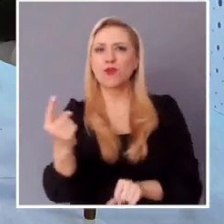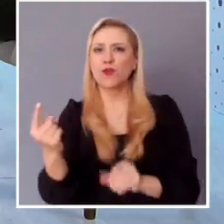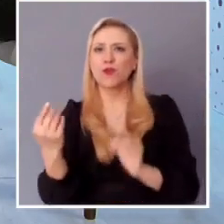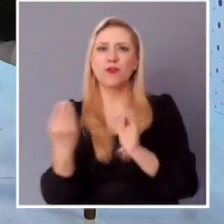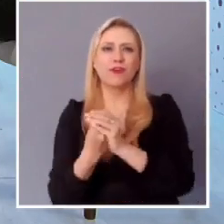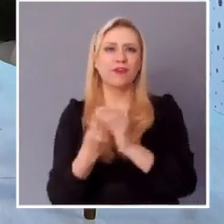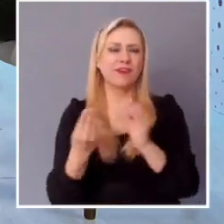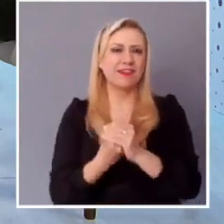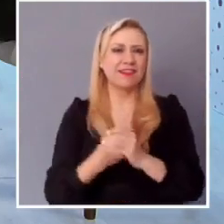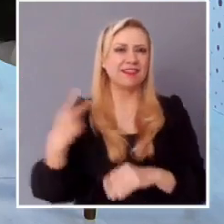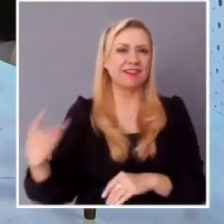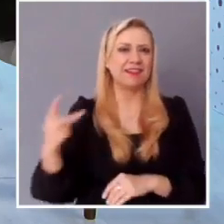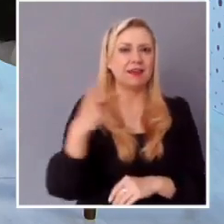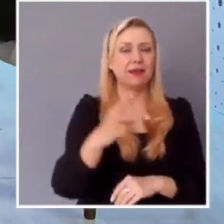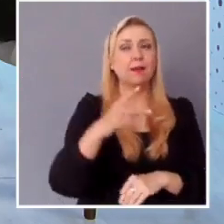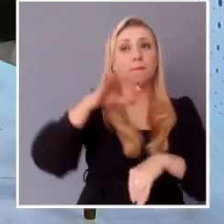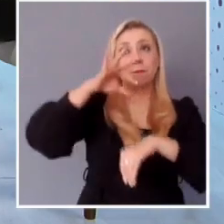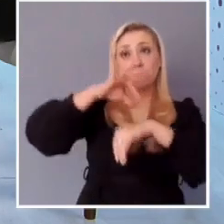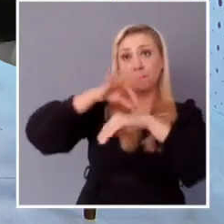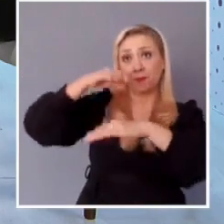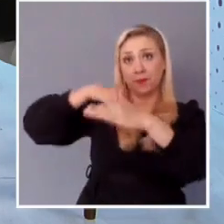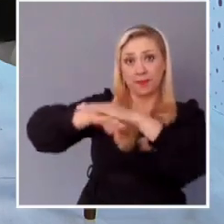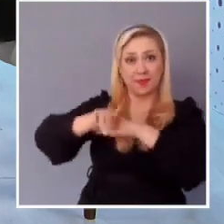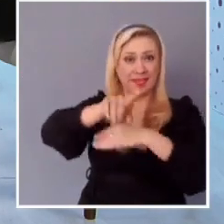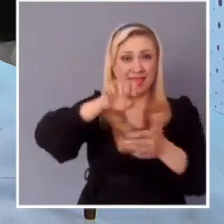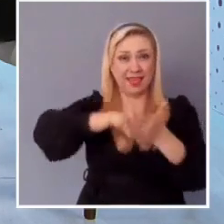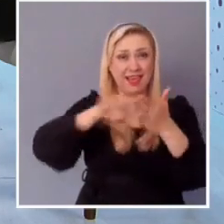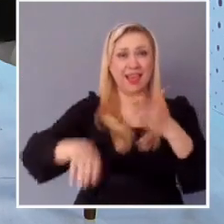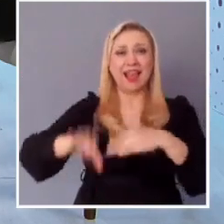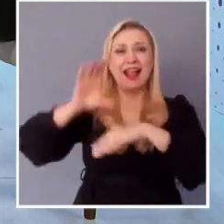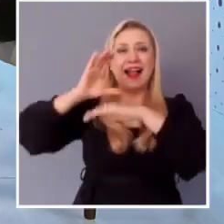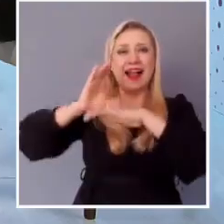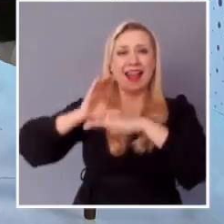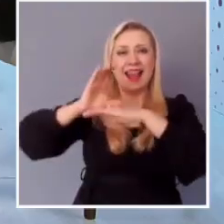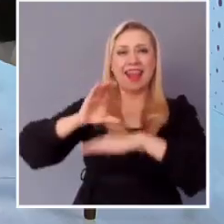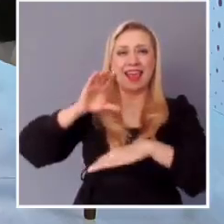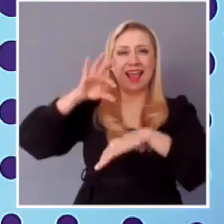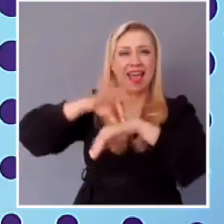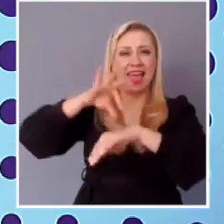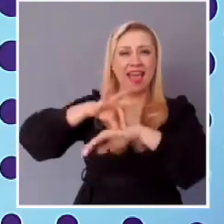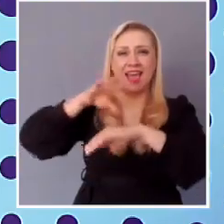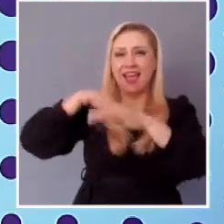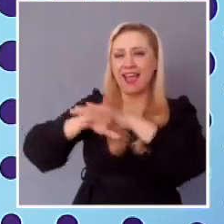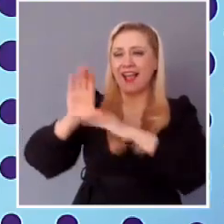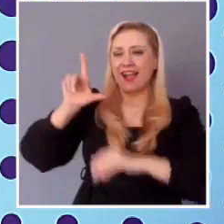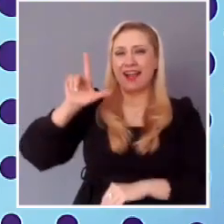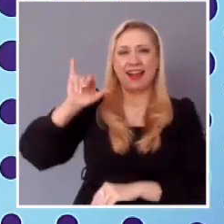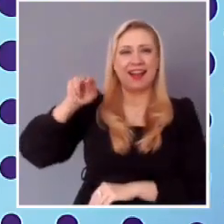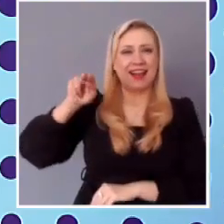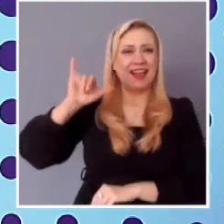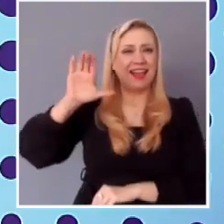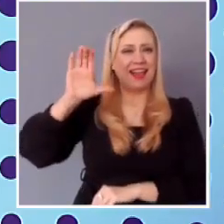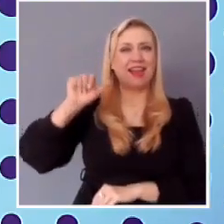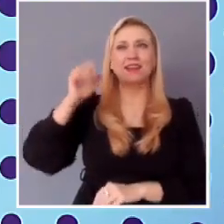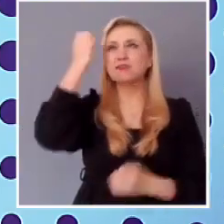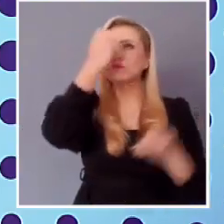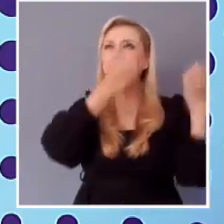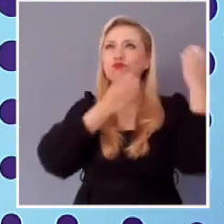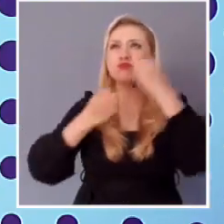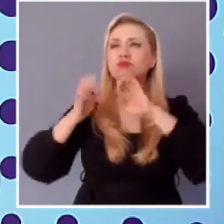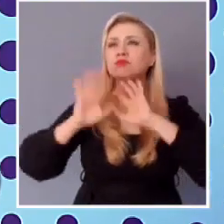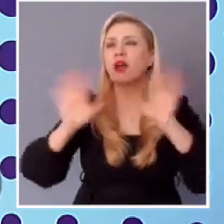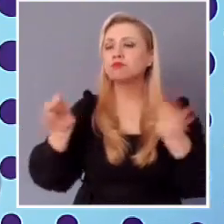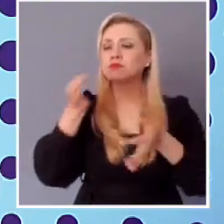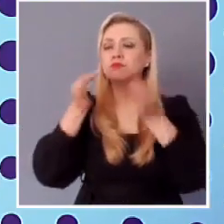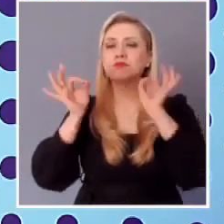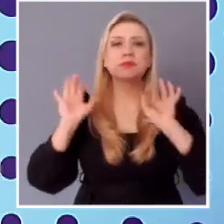de salud, así como tiene distintos servicios de salud física, también tenga un área de salud mental, ¿no? Que el hospital, así como tienen